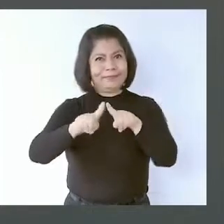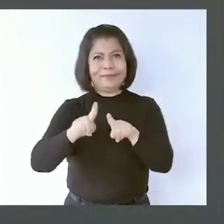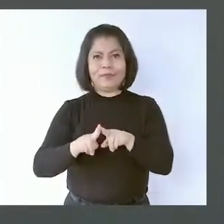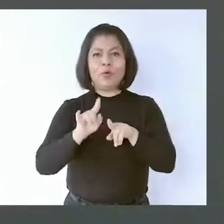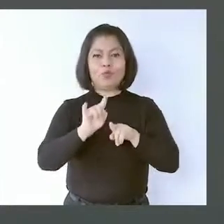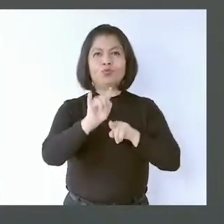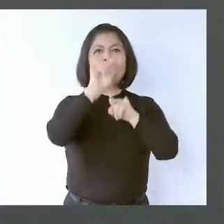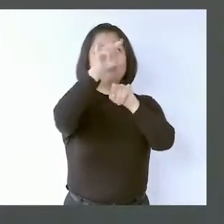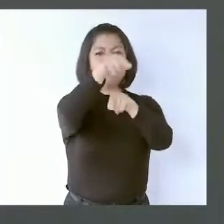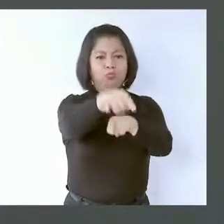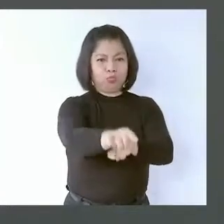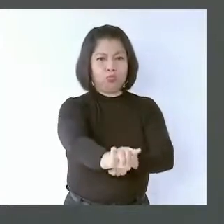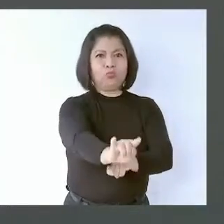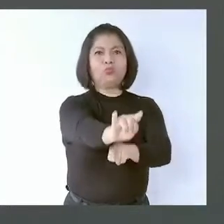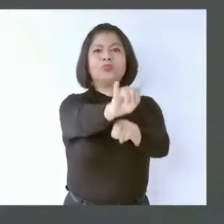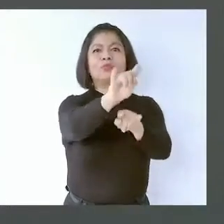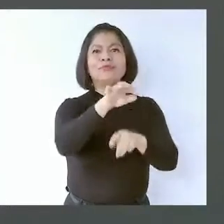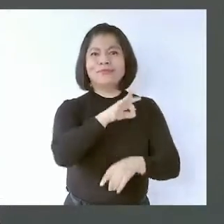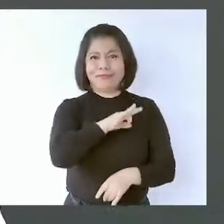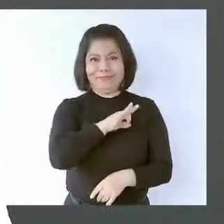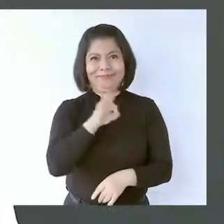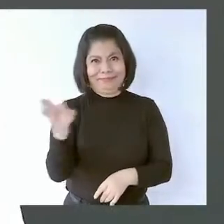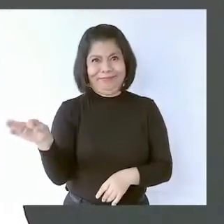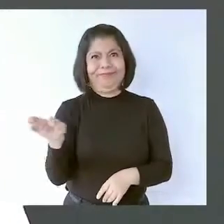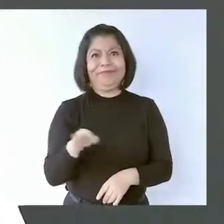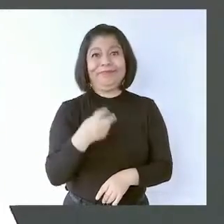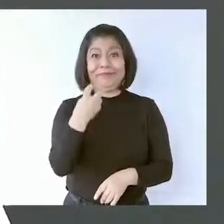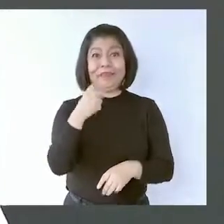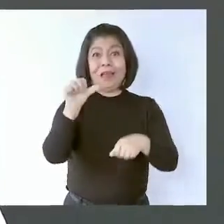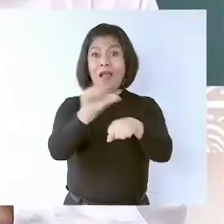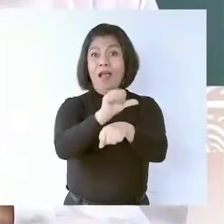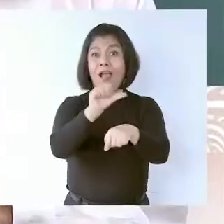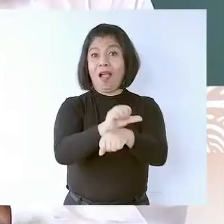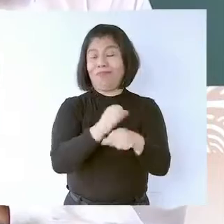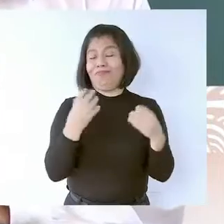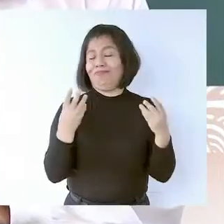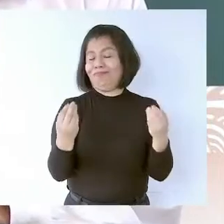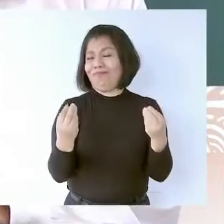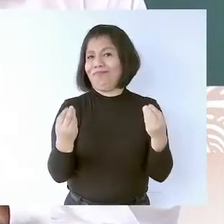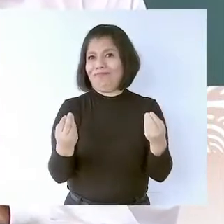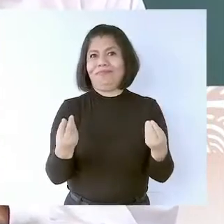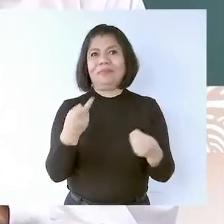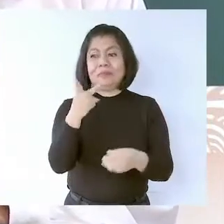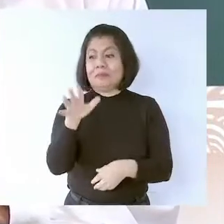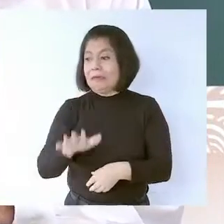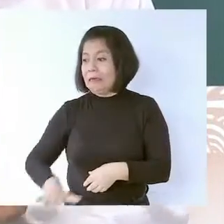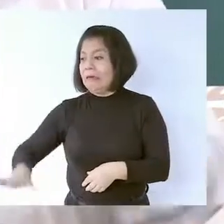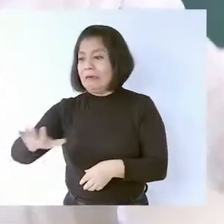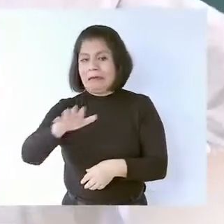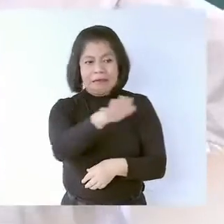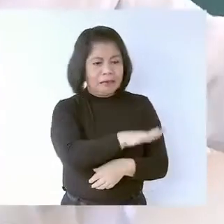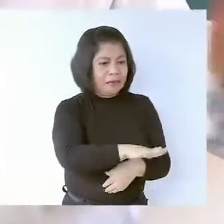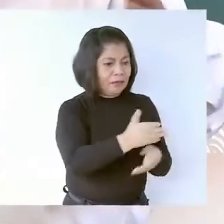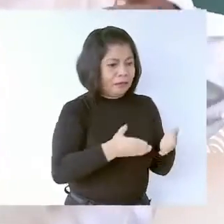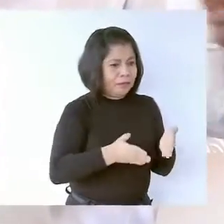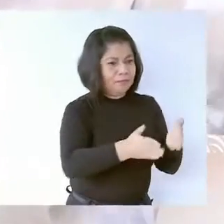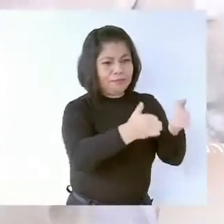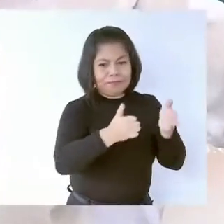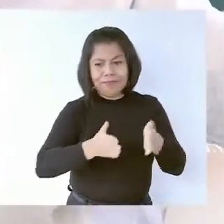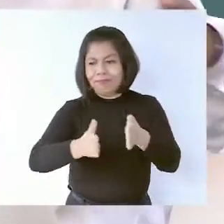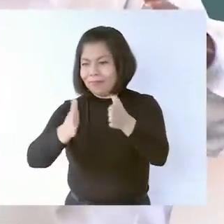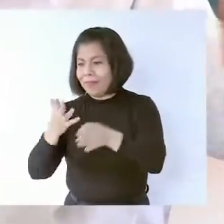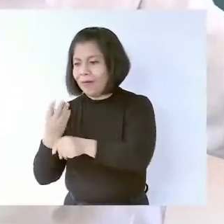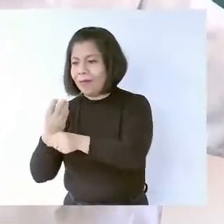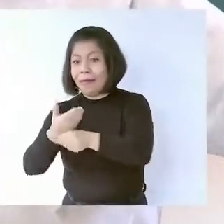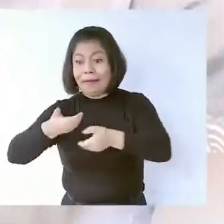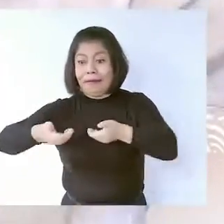crece y crece el número de vehículos, pero no aumenta la superficie de rodamiento y no se puede estar